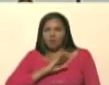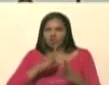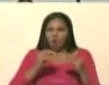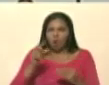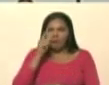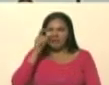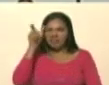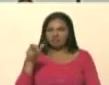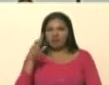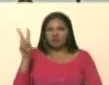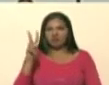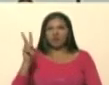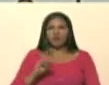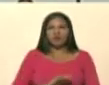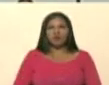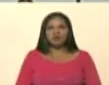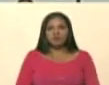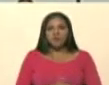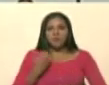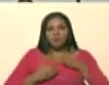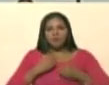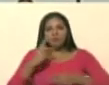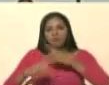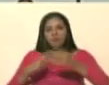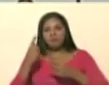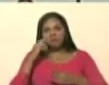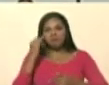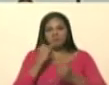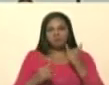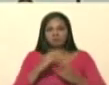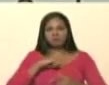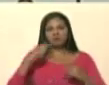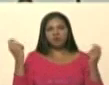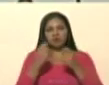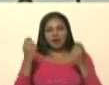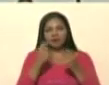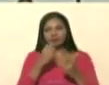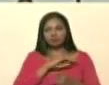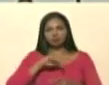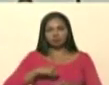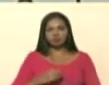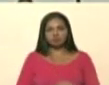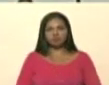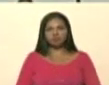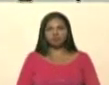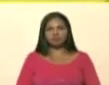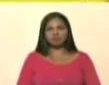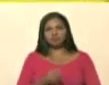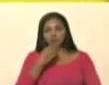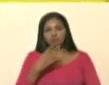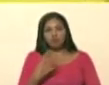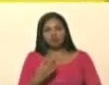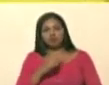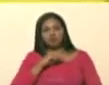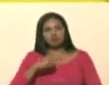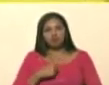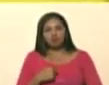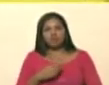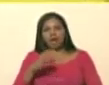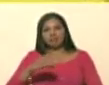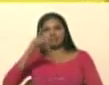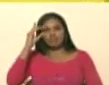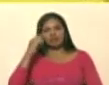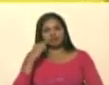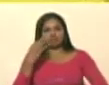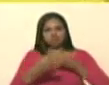los venezolanos miércoles productivo vamos a terminar esta jornada entonces buen comentario compañera doctora del